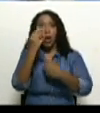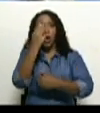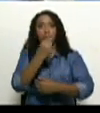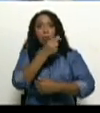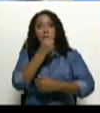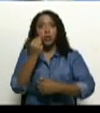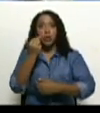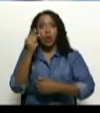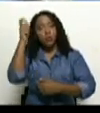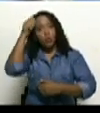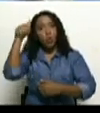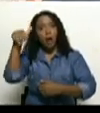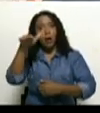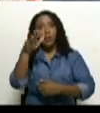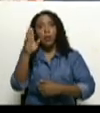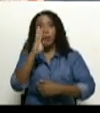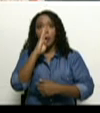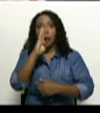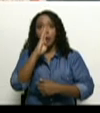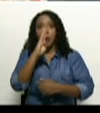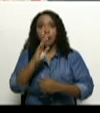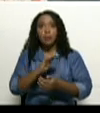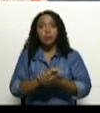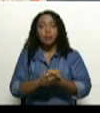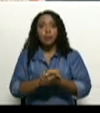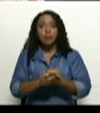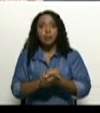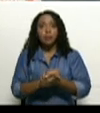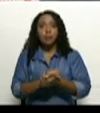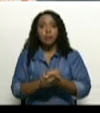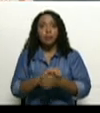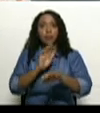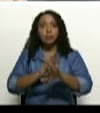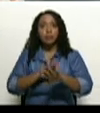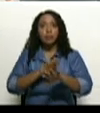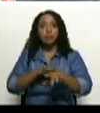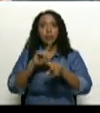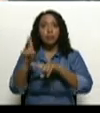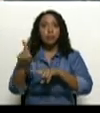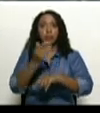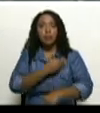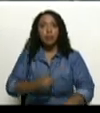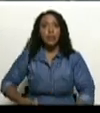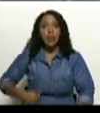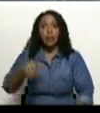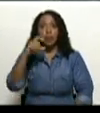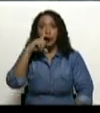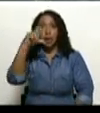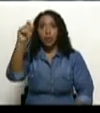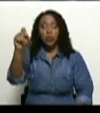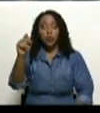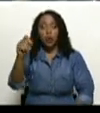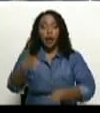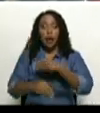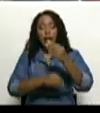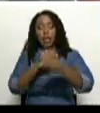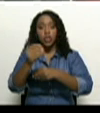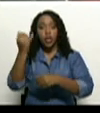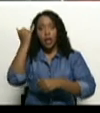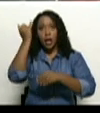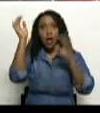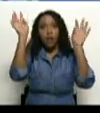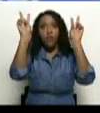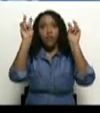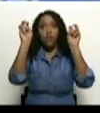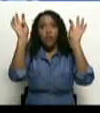pueblo de Barinas y con el Poder Popular. Por eso el presidente Nicolás Maduro ha creado una nueva